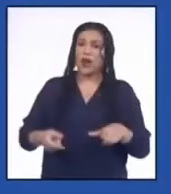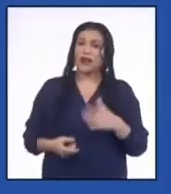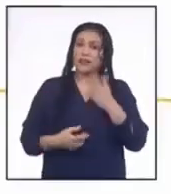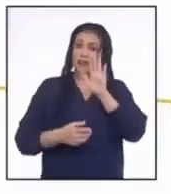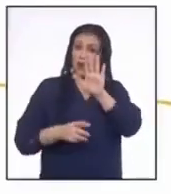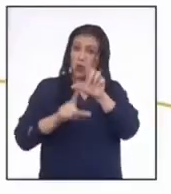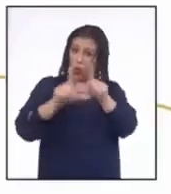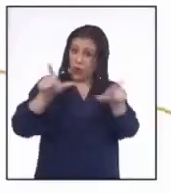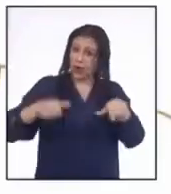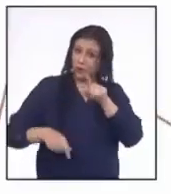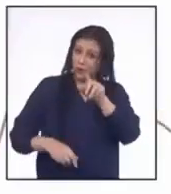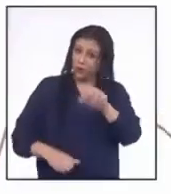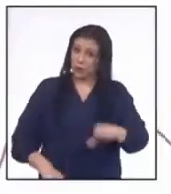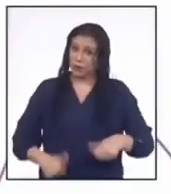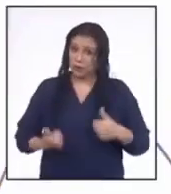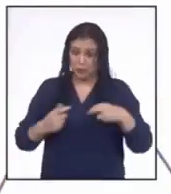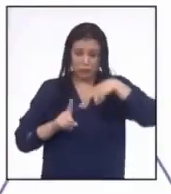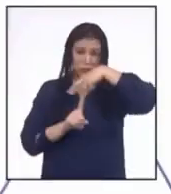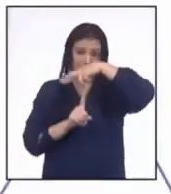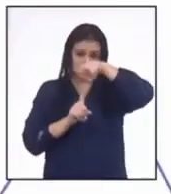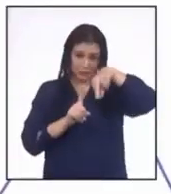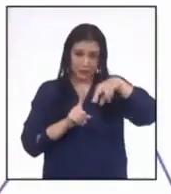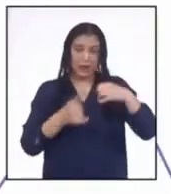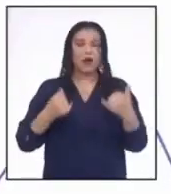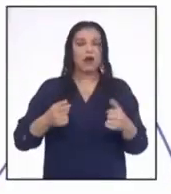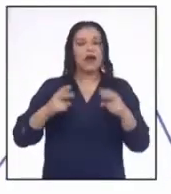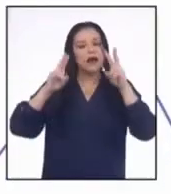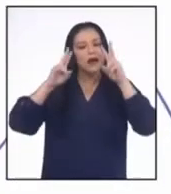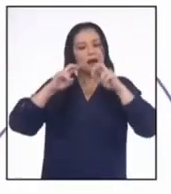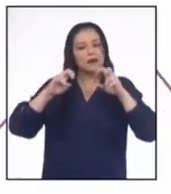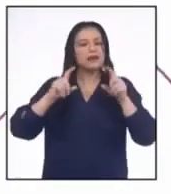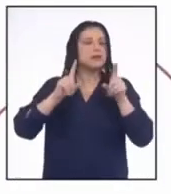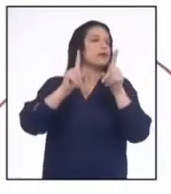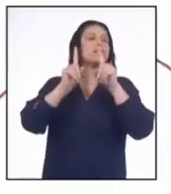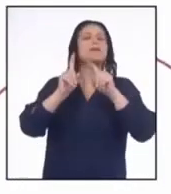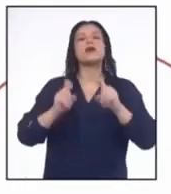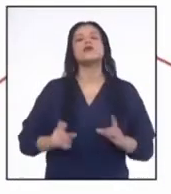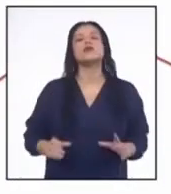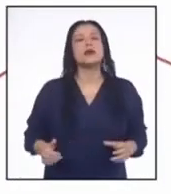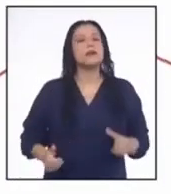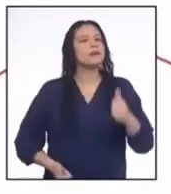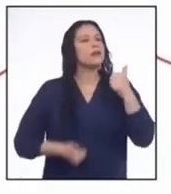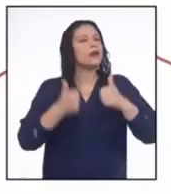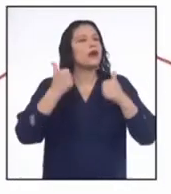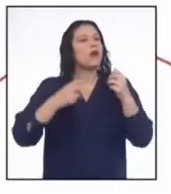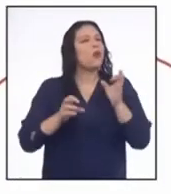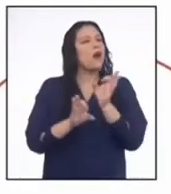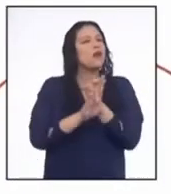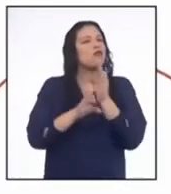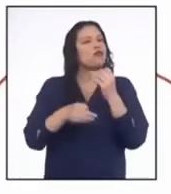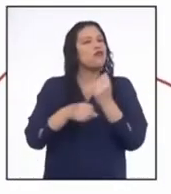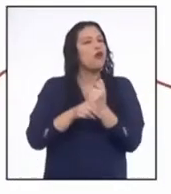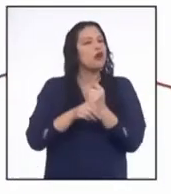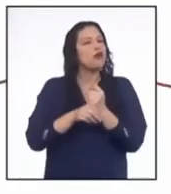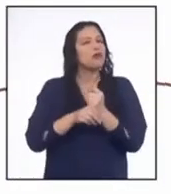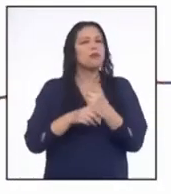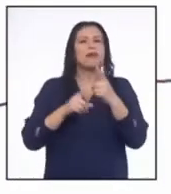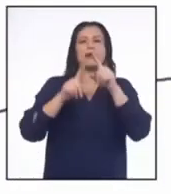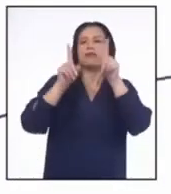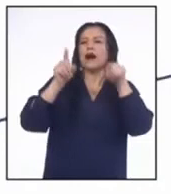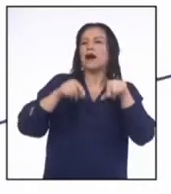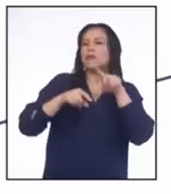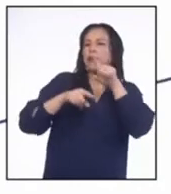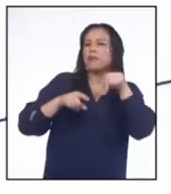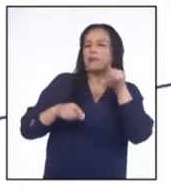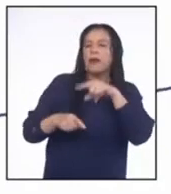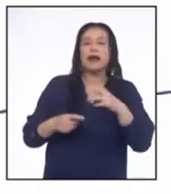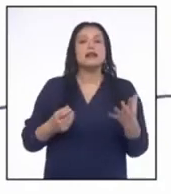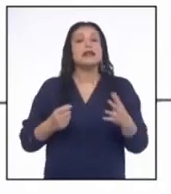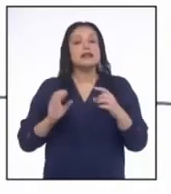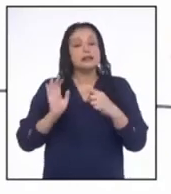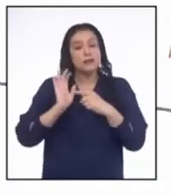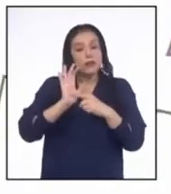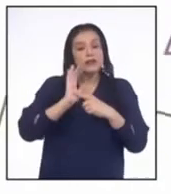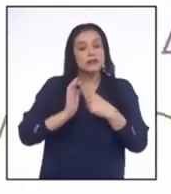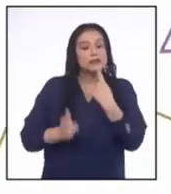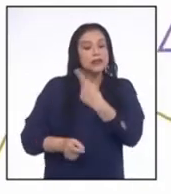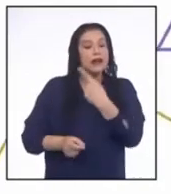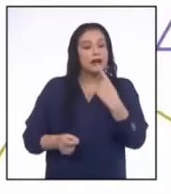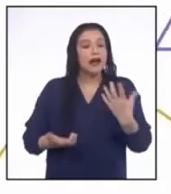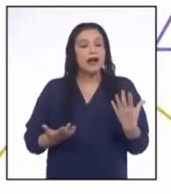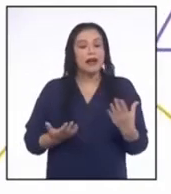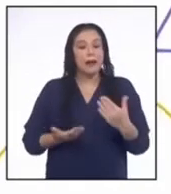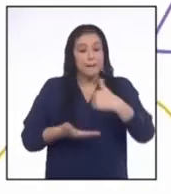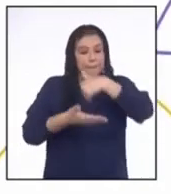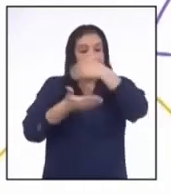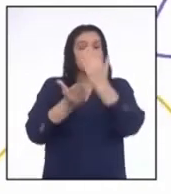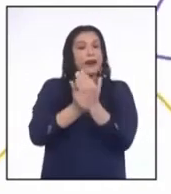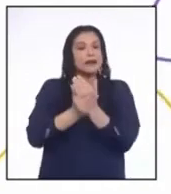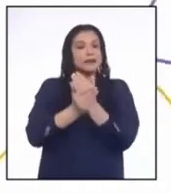entorno? Ahora revisemos esta pregunta. ¿Qué forma geométrica describe cada zona en que será dividido el